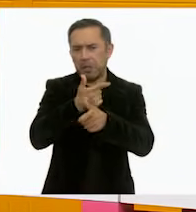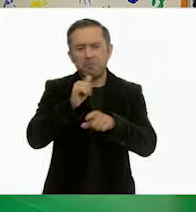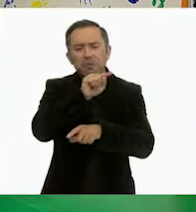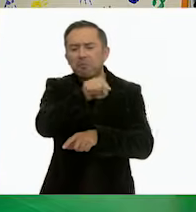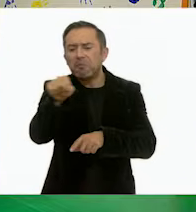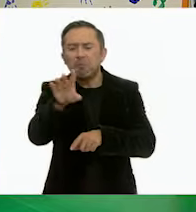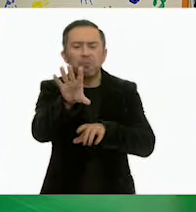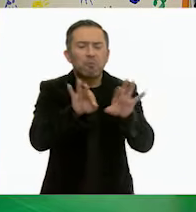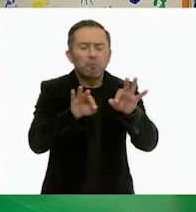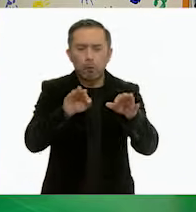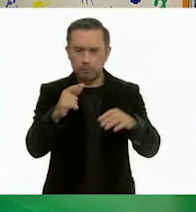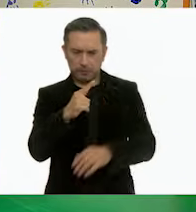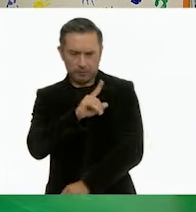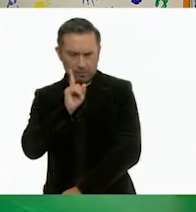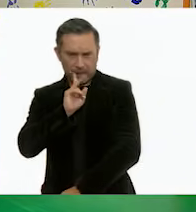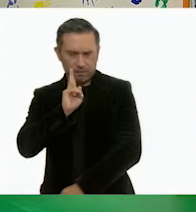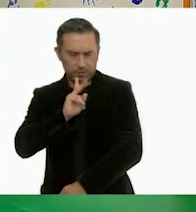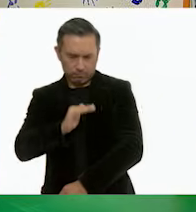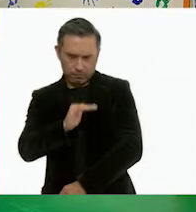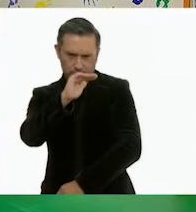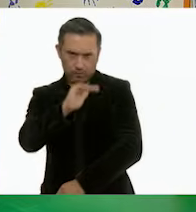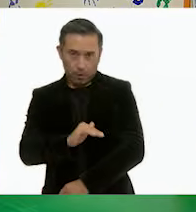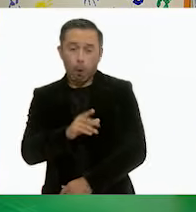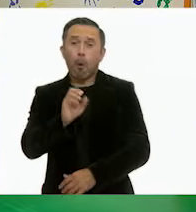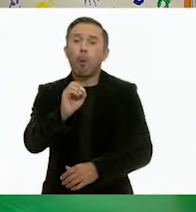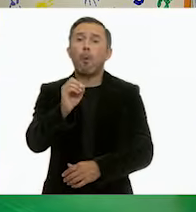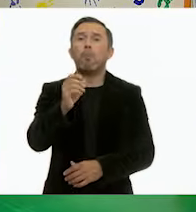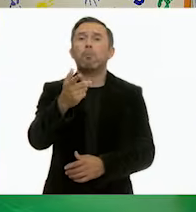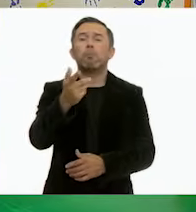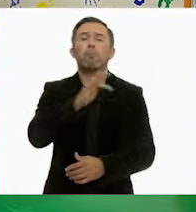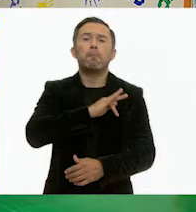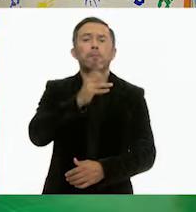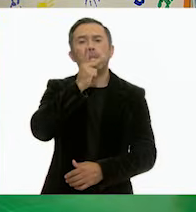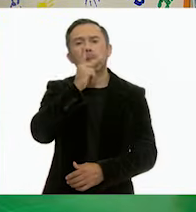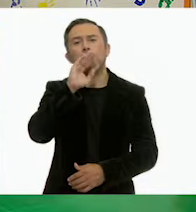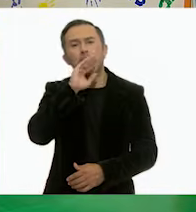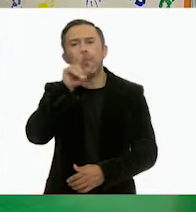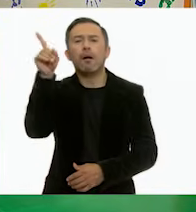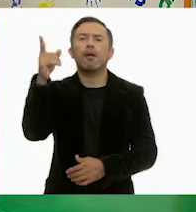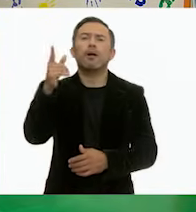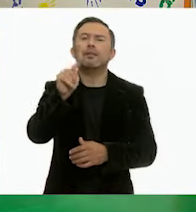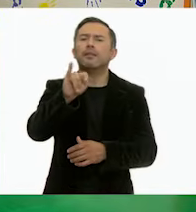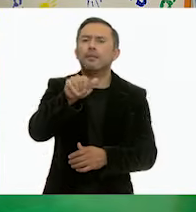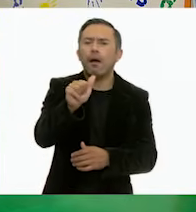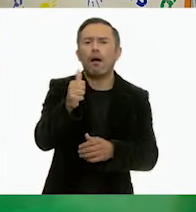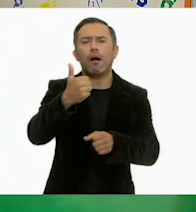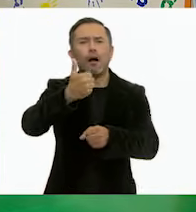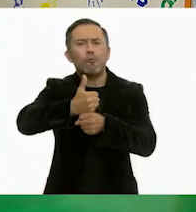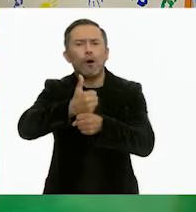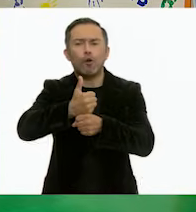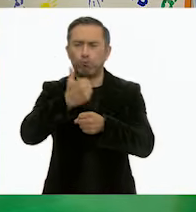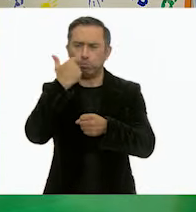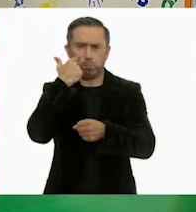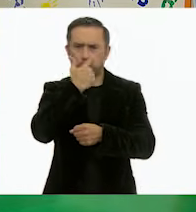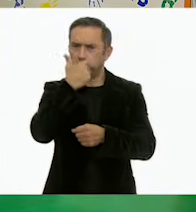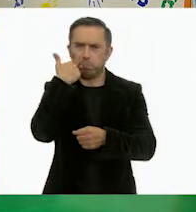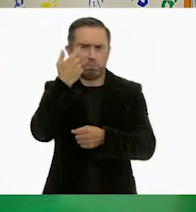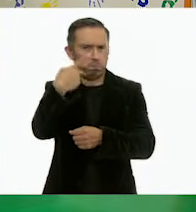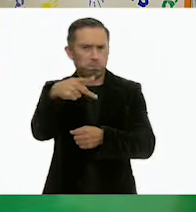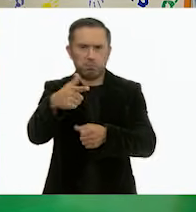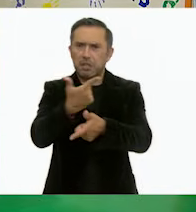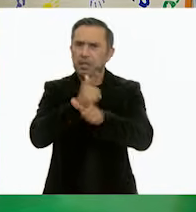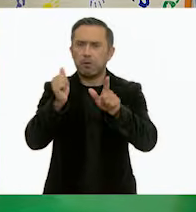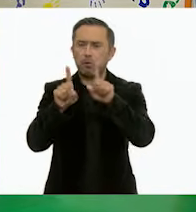alguien más que puedan medir, como papá, mamá, tu tía, tu abuelito, quien ustedes